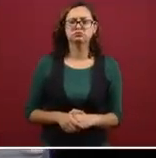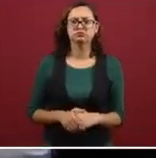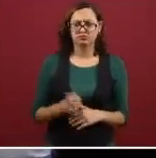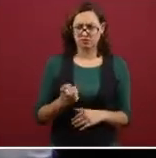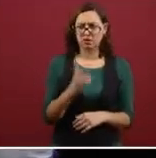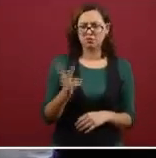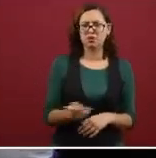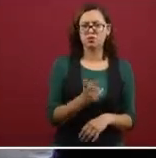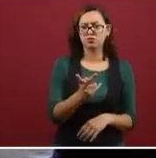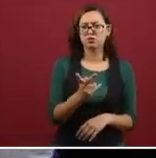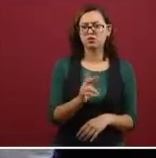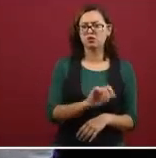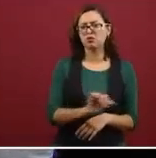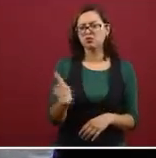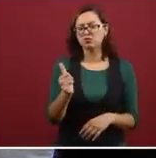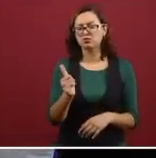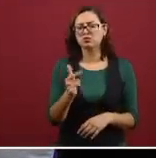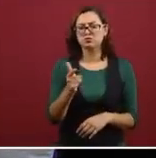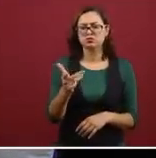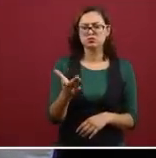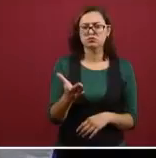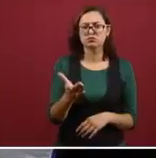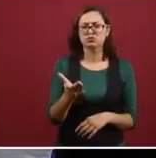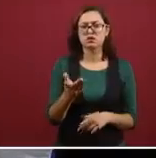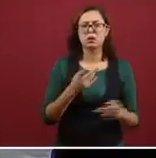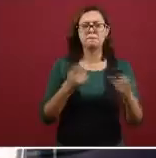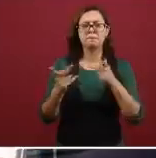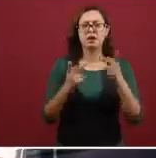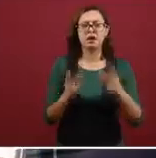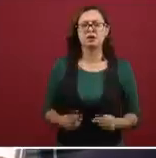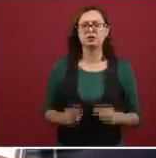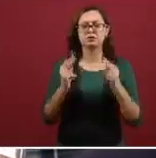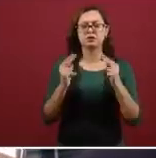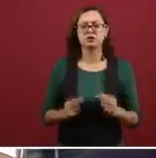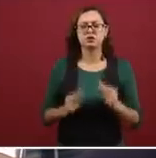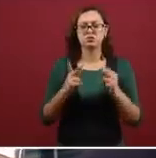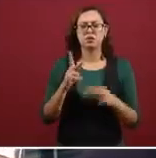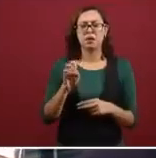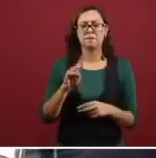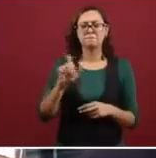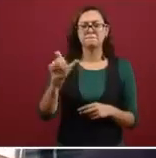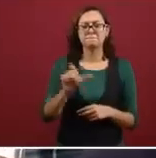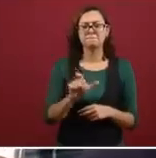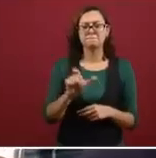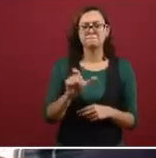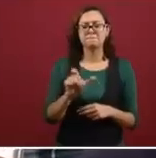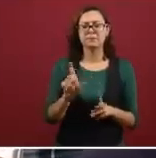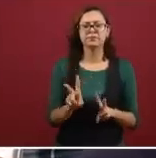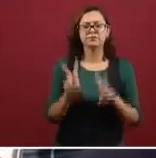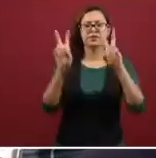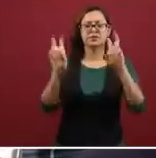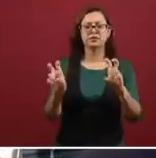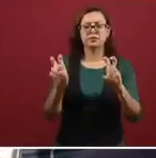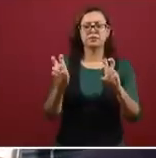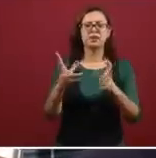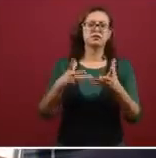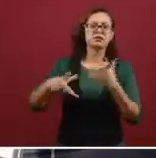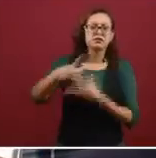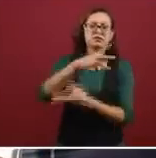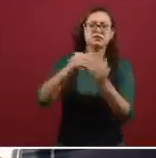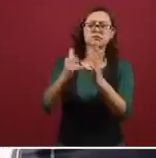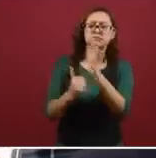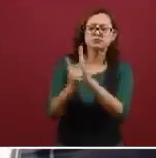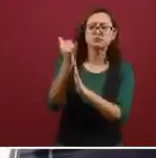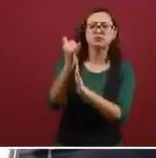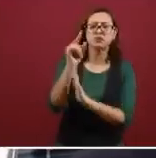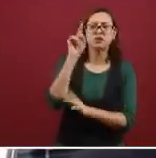preguntaste, ¿no? Y lo otro… Lo del plan de negocios de Pemex, en el tema de la capitalización de lo de